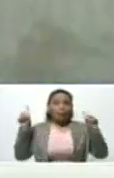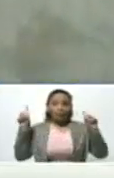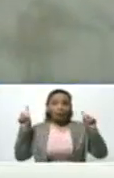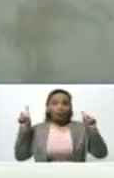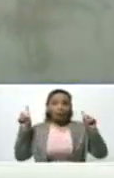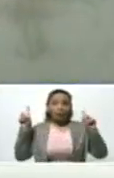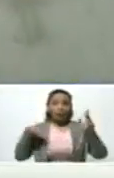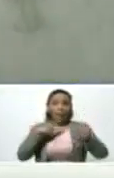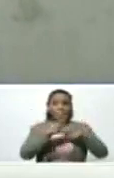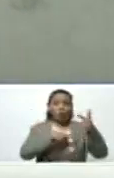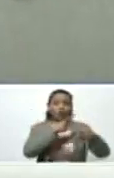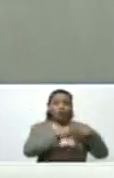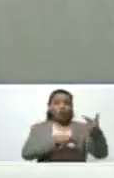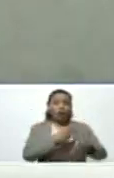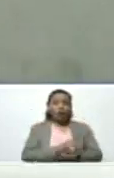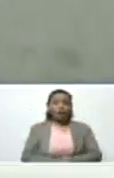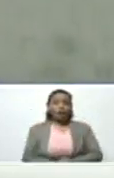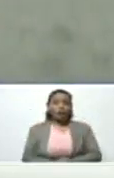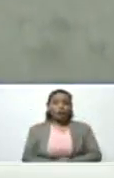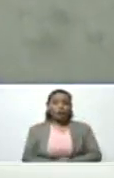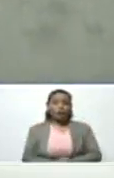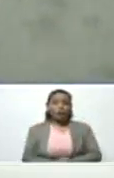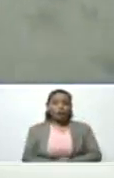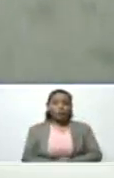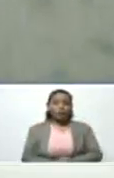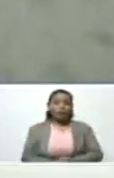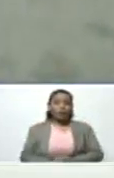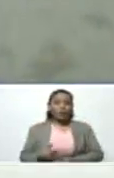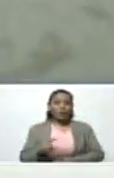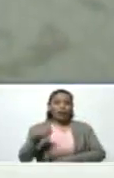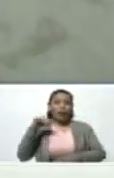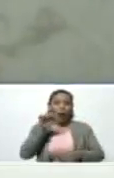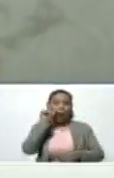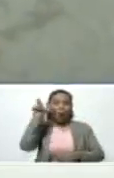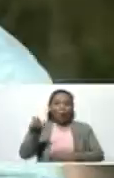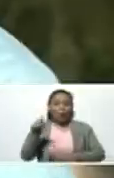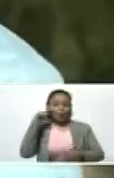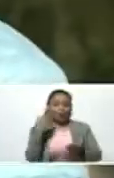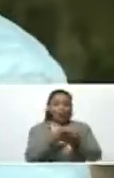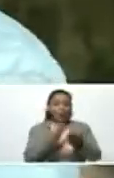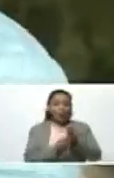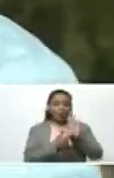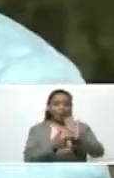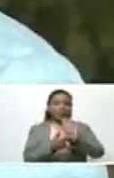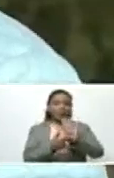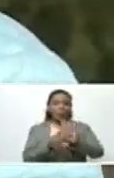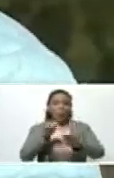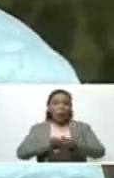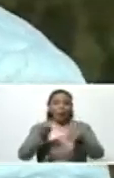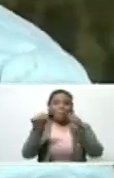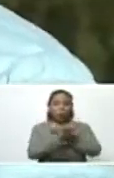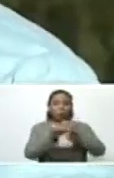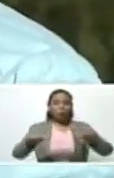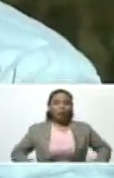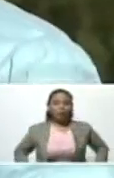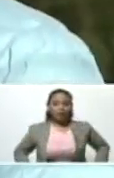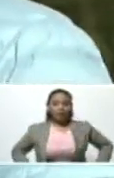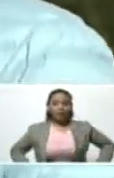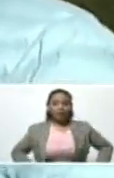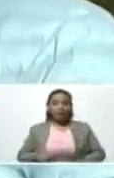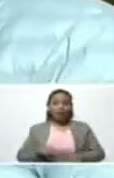de la agroforestería, de la protección de cuenca. Alberto es testigo de eso también, porque en Portuguesa ya veníamos trabajando con eso.